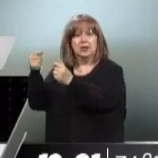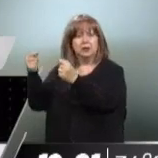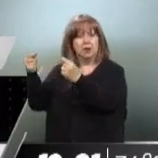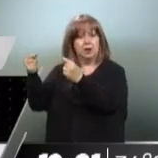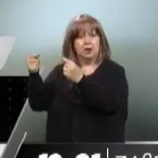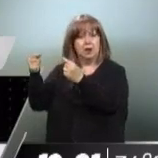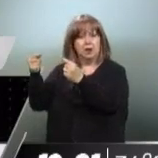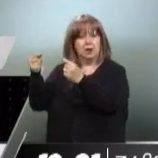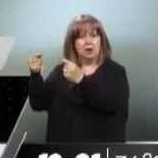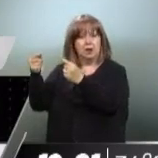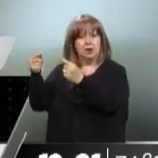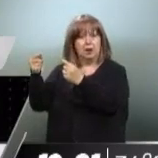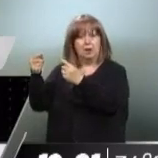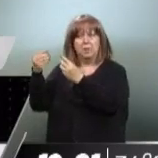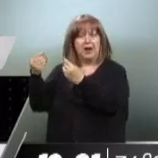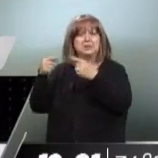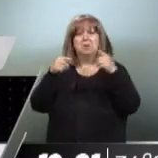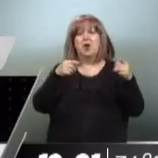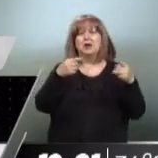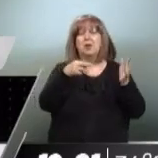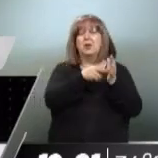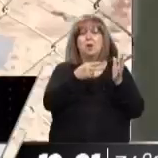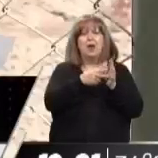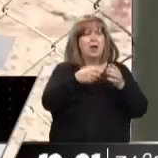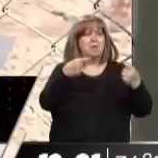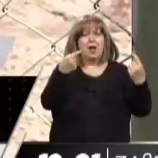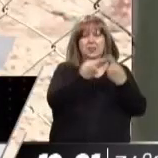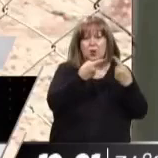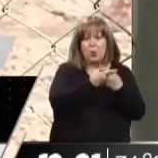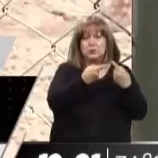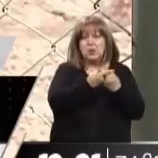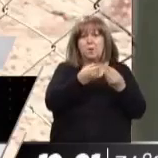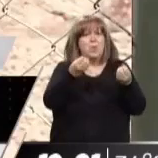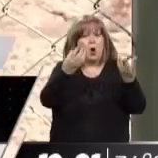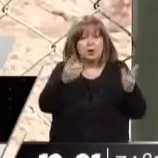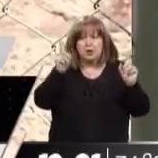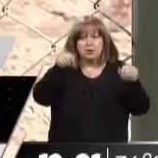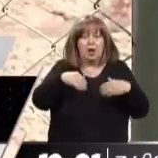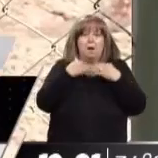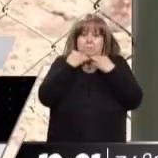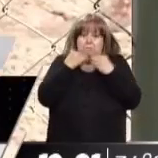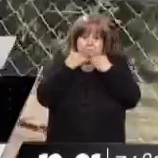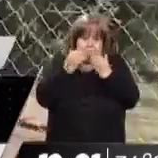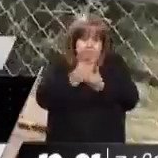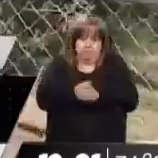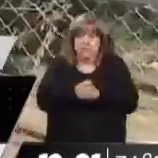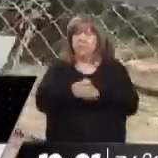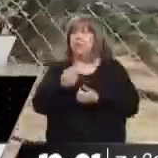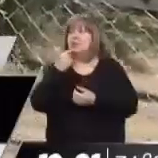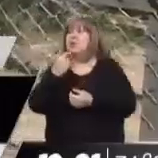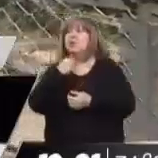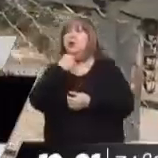que no se llevaban muy bien. ¿La causa de los problemas? No, no tengo idea. No sé. ¿Y ellos tienen cuántos hijos en